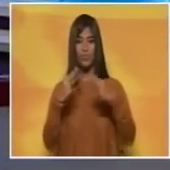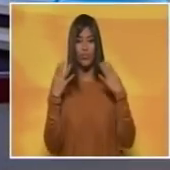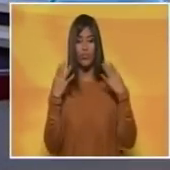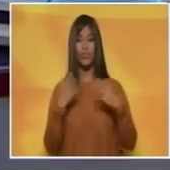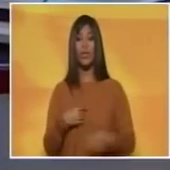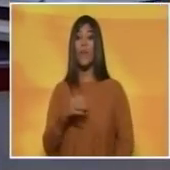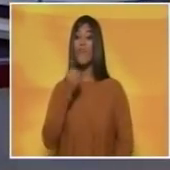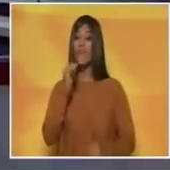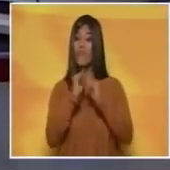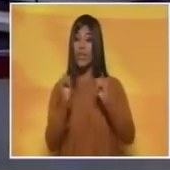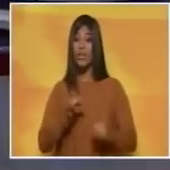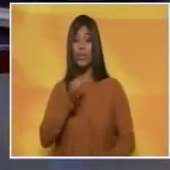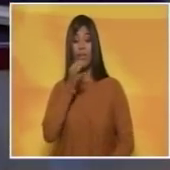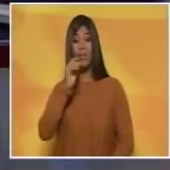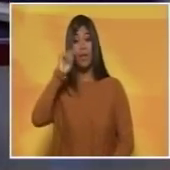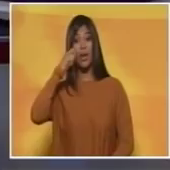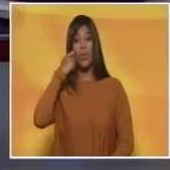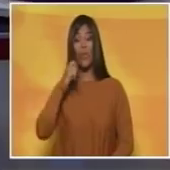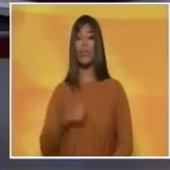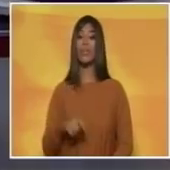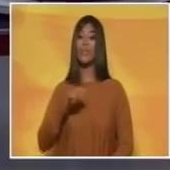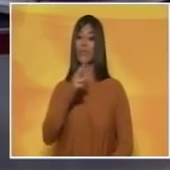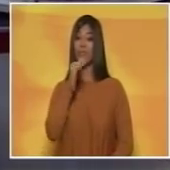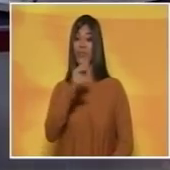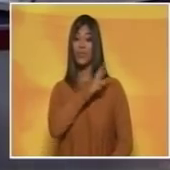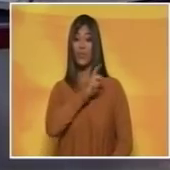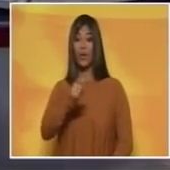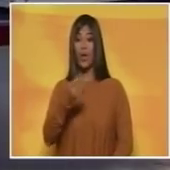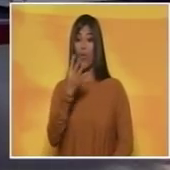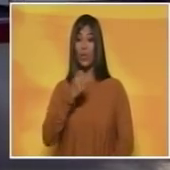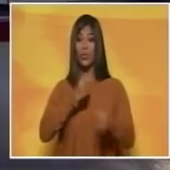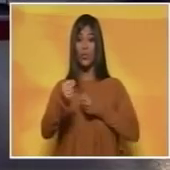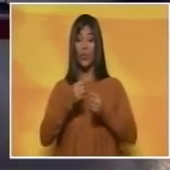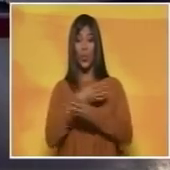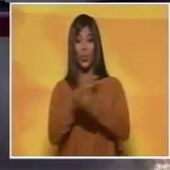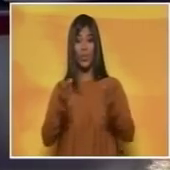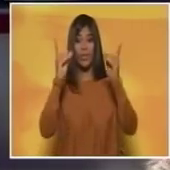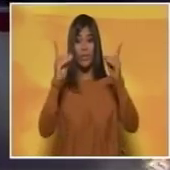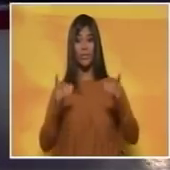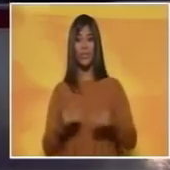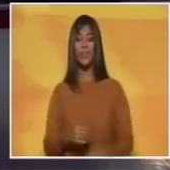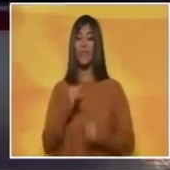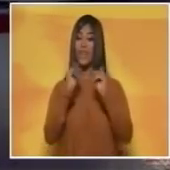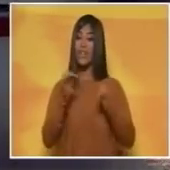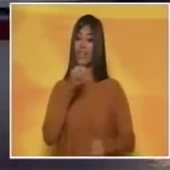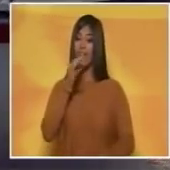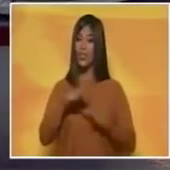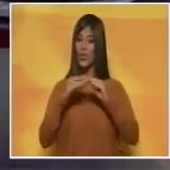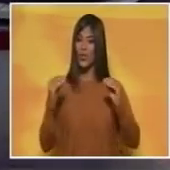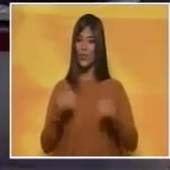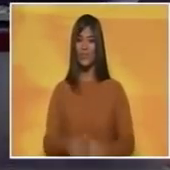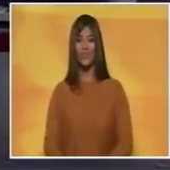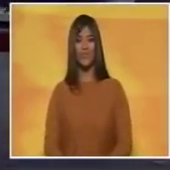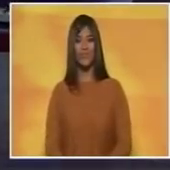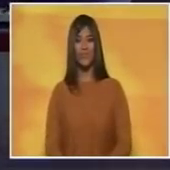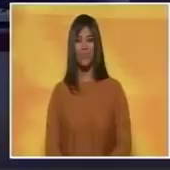que tengan una feliz tarde y recuerden... Noticiero Venevisión Canal 4 reporta. Ustedes deciden. Feliz tarde para todos.